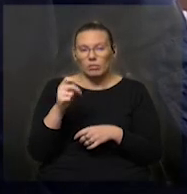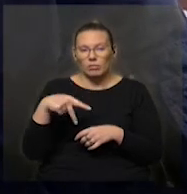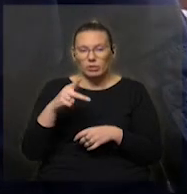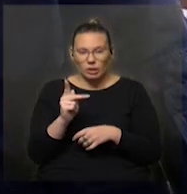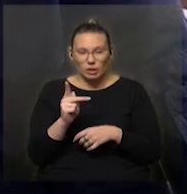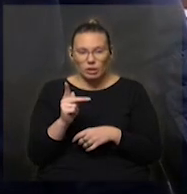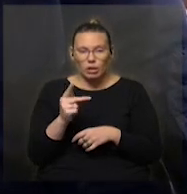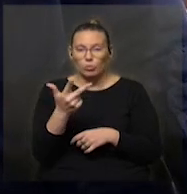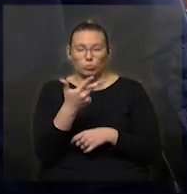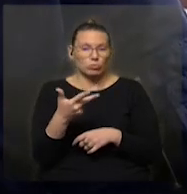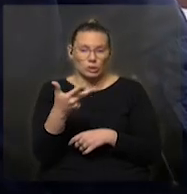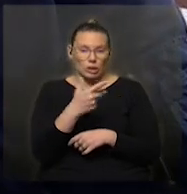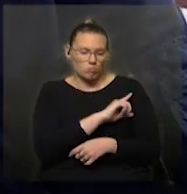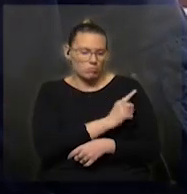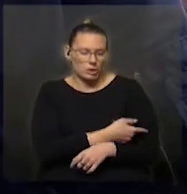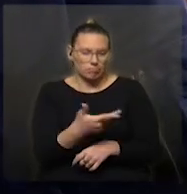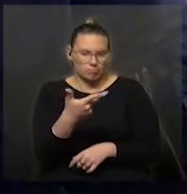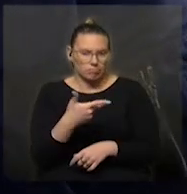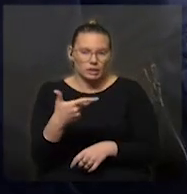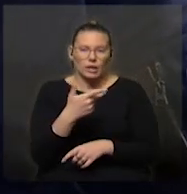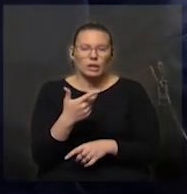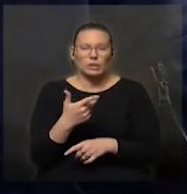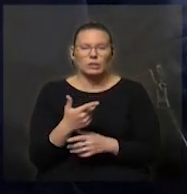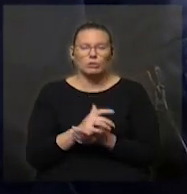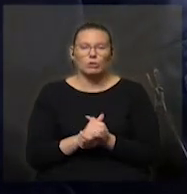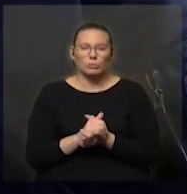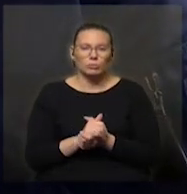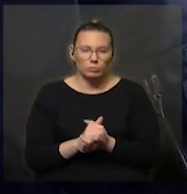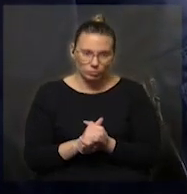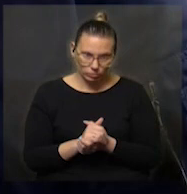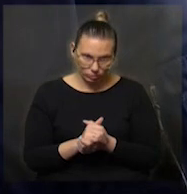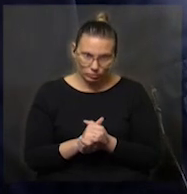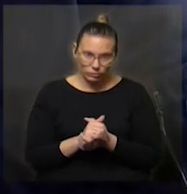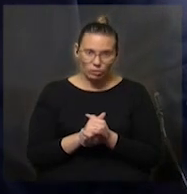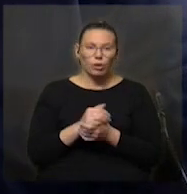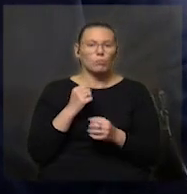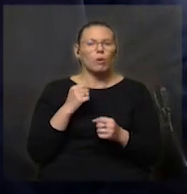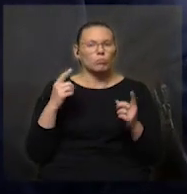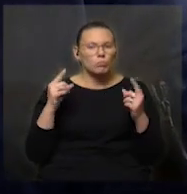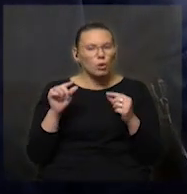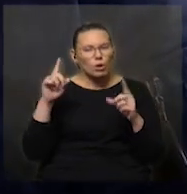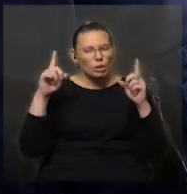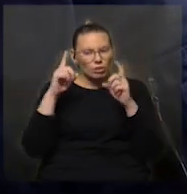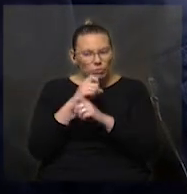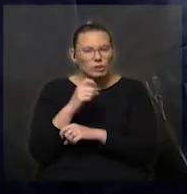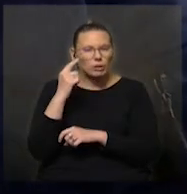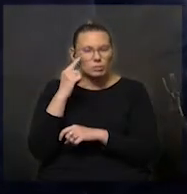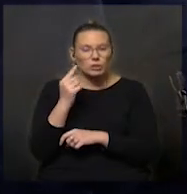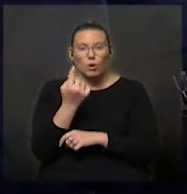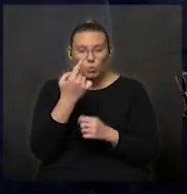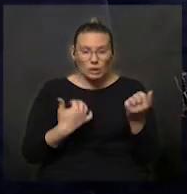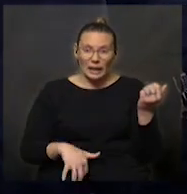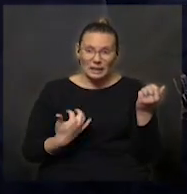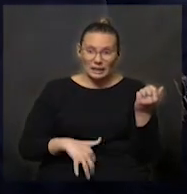power trio. Ya de por sí todo fue bastante trabajoso pensar en, bueno, tener una sola